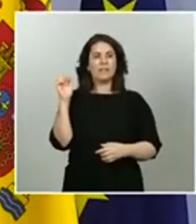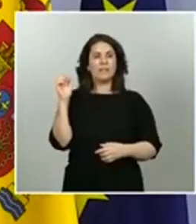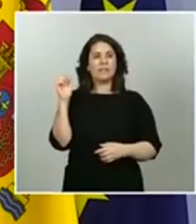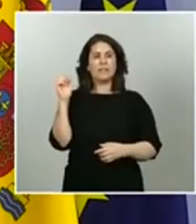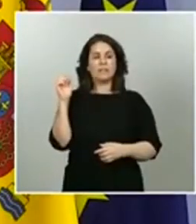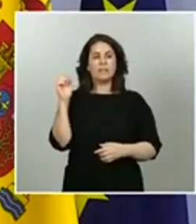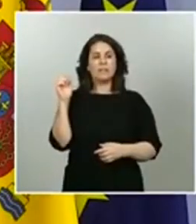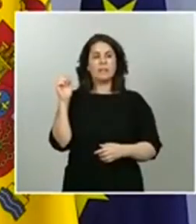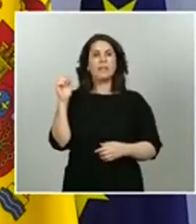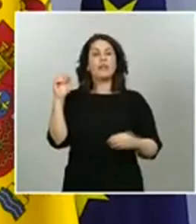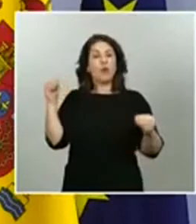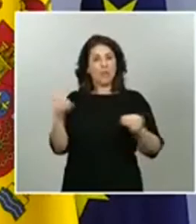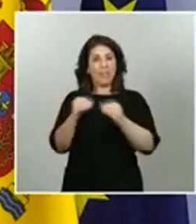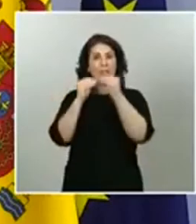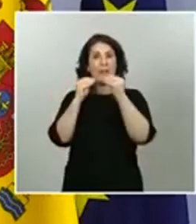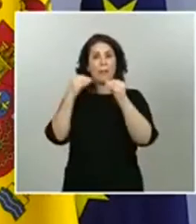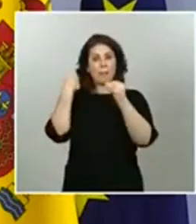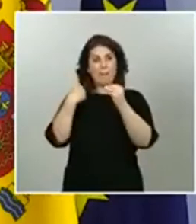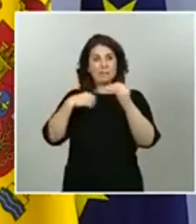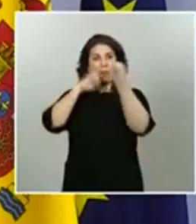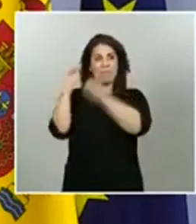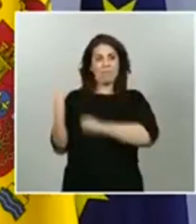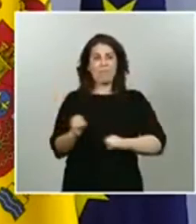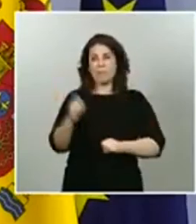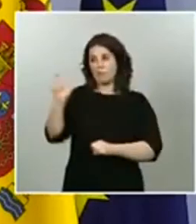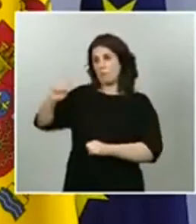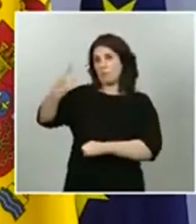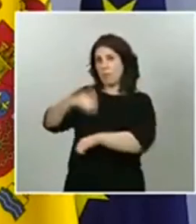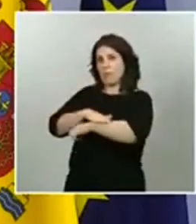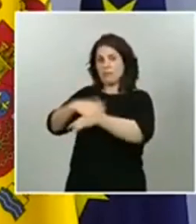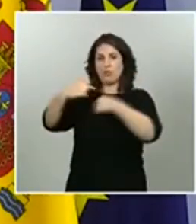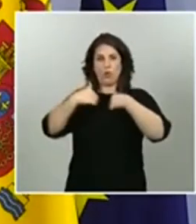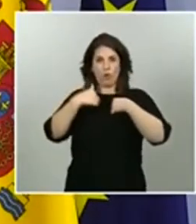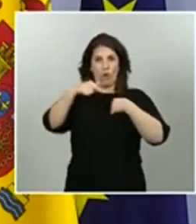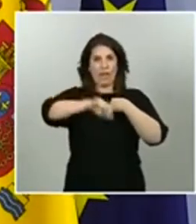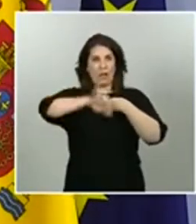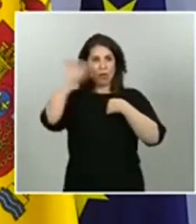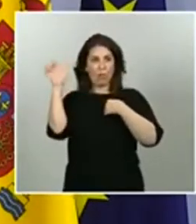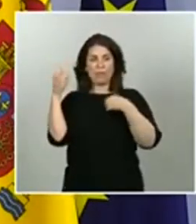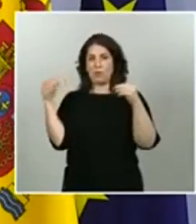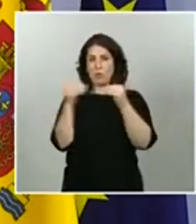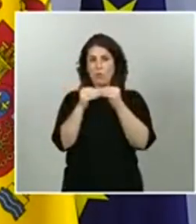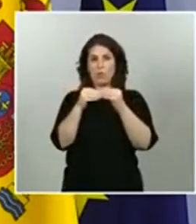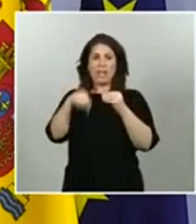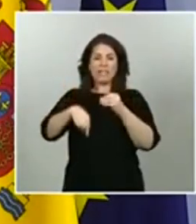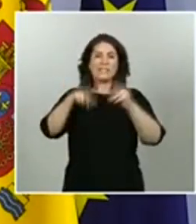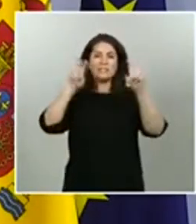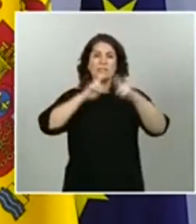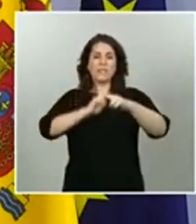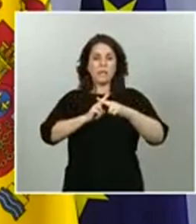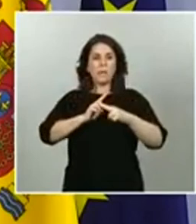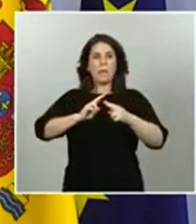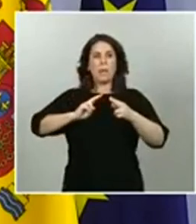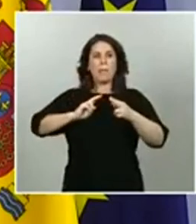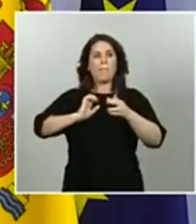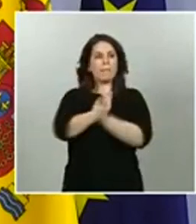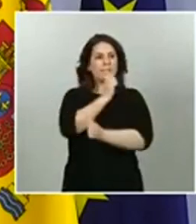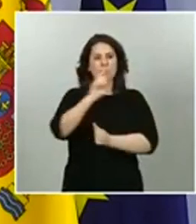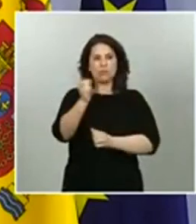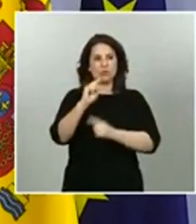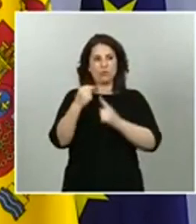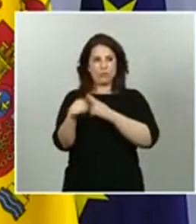mismo en Europa, y es una respuesta común. En este caso son préstamos, no son transferencias, pero que,